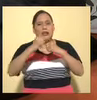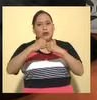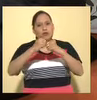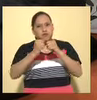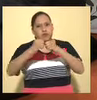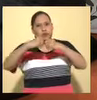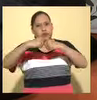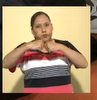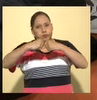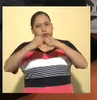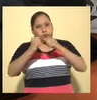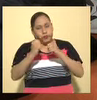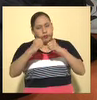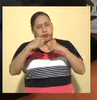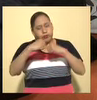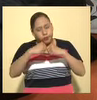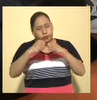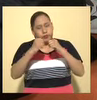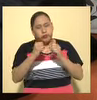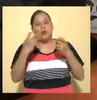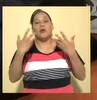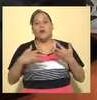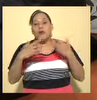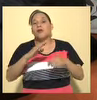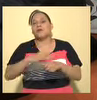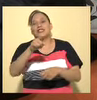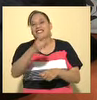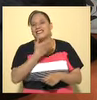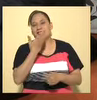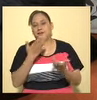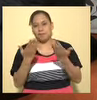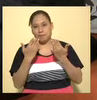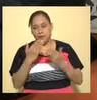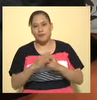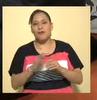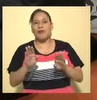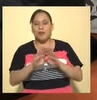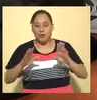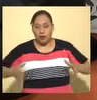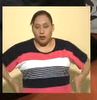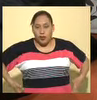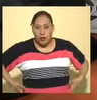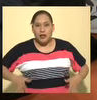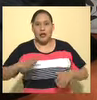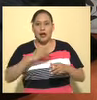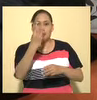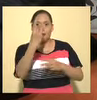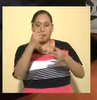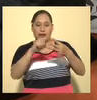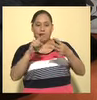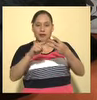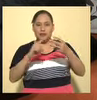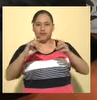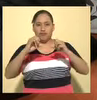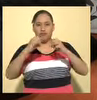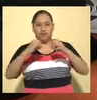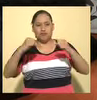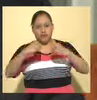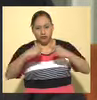que empieza a producir dolor. ¿Por qué? Porque nosotros a nivel de cadera tenemos tres músculos importantes que